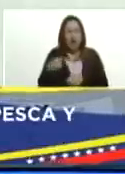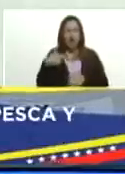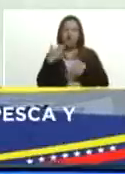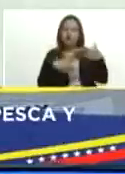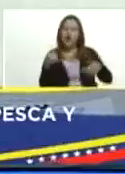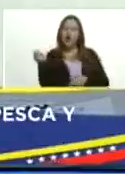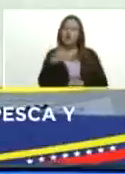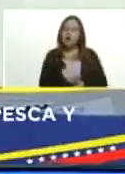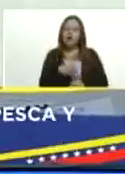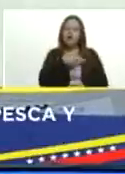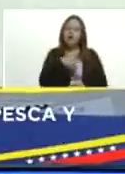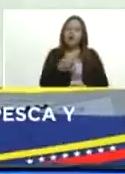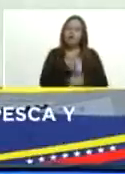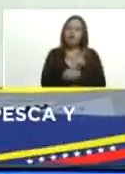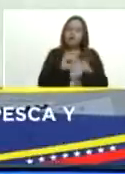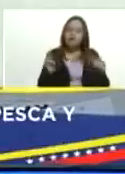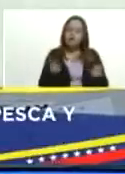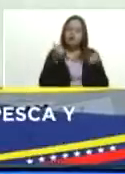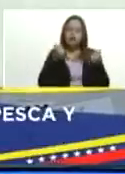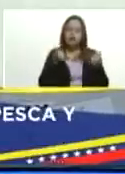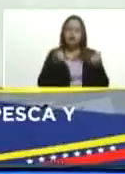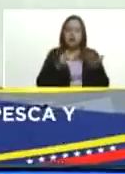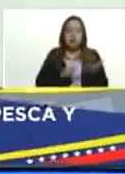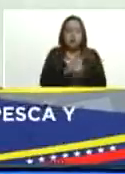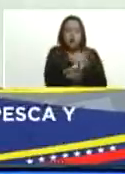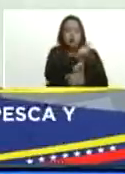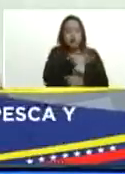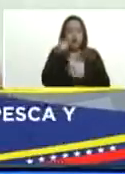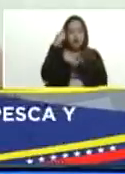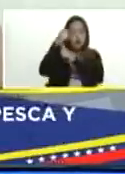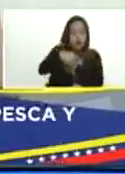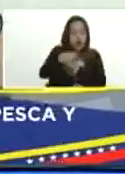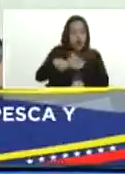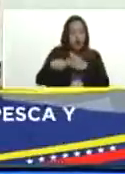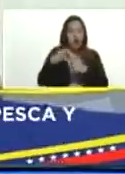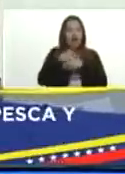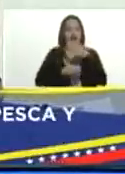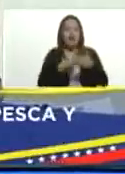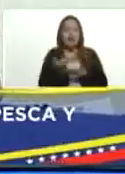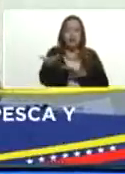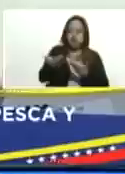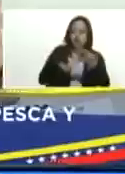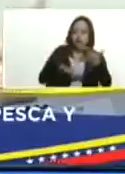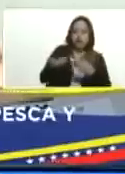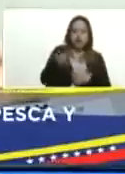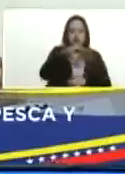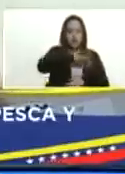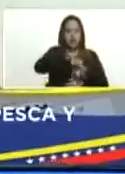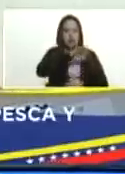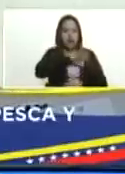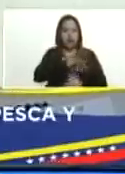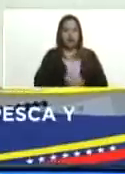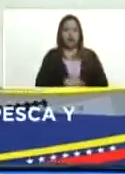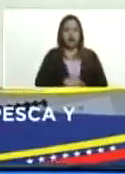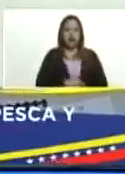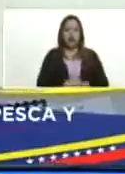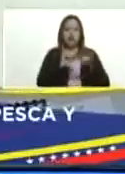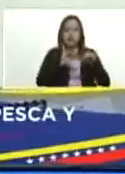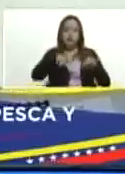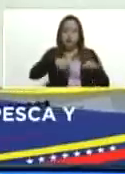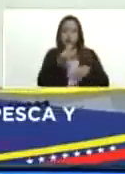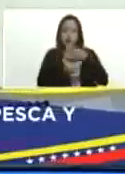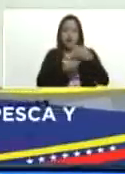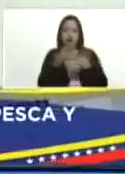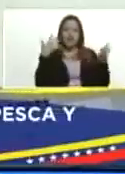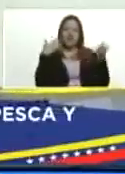siempre de estar acelerando, y en correspondencia el pescador hace lo que llamamos corresponsabilidad social. Con ello fue que pudimos montar las